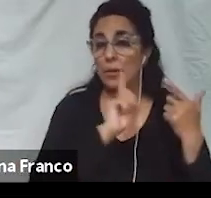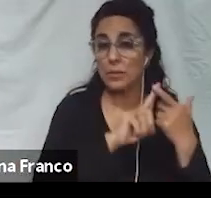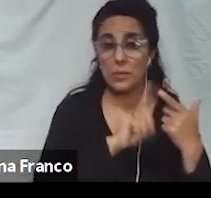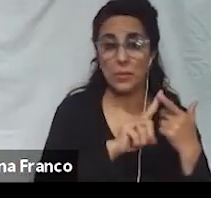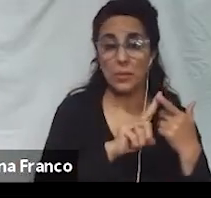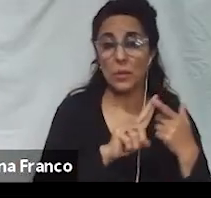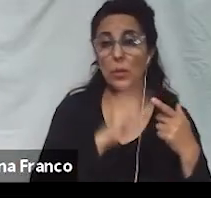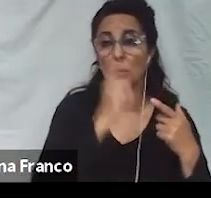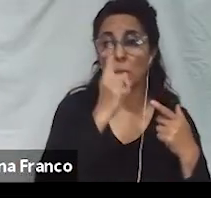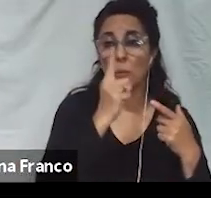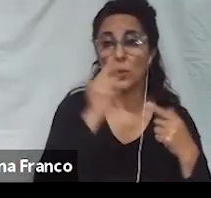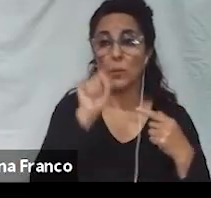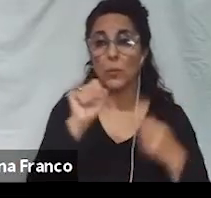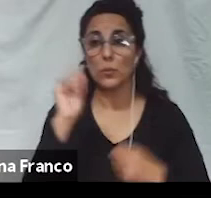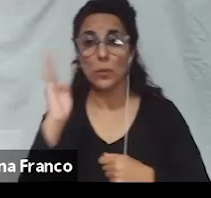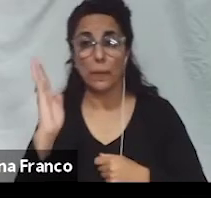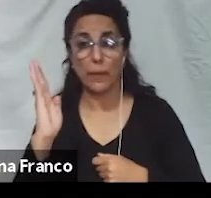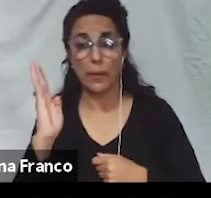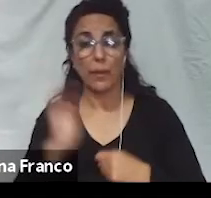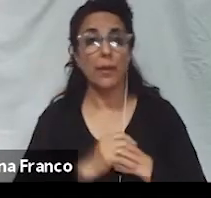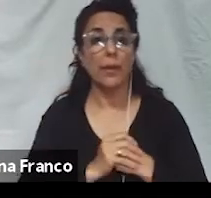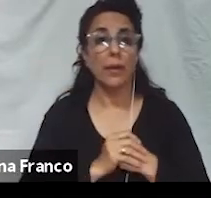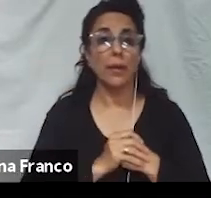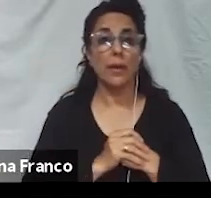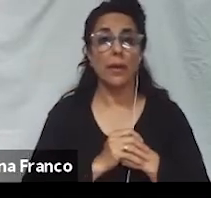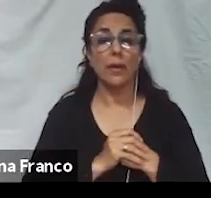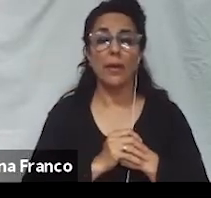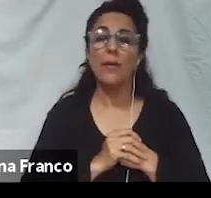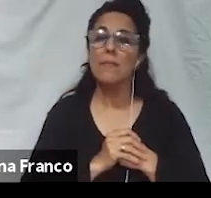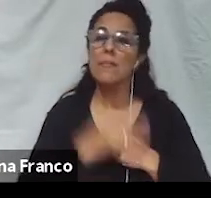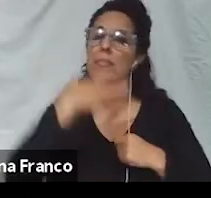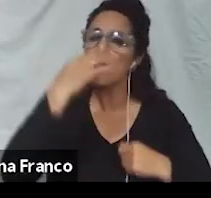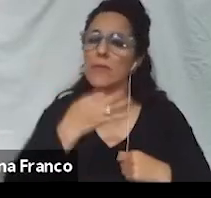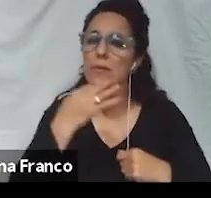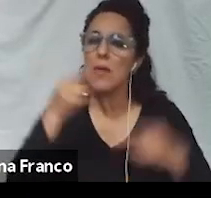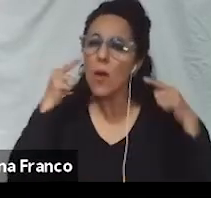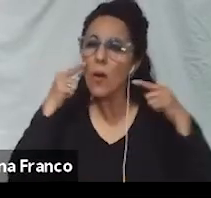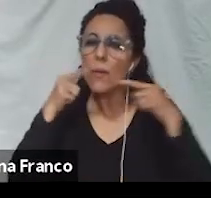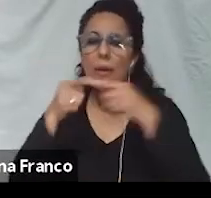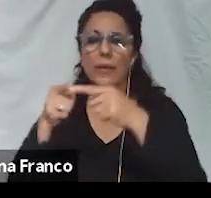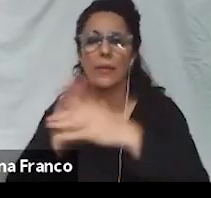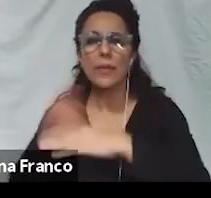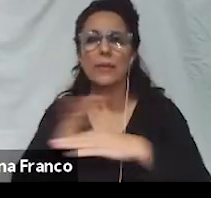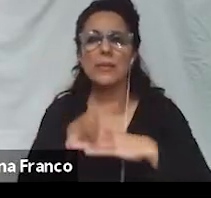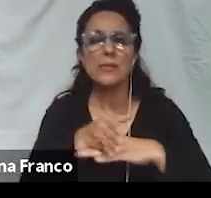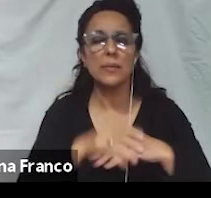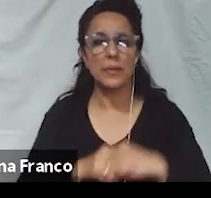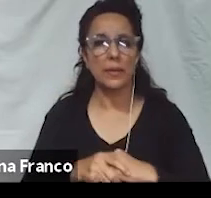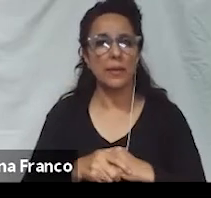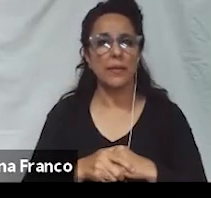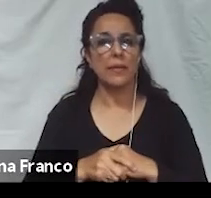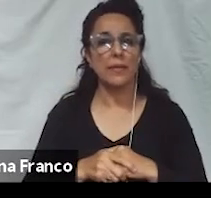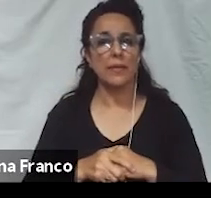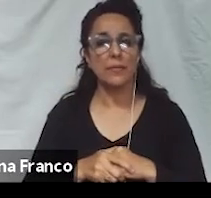segundo paso, que sería el 1.b, es definir el objetivo de conformidad de accesibilidad,